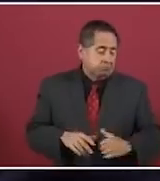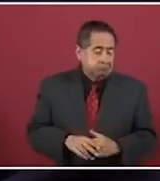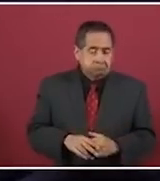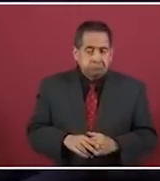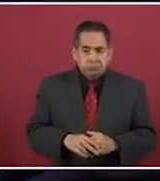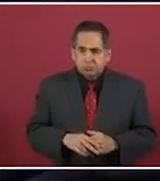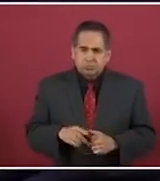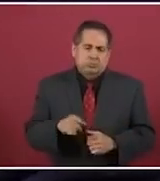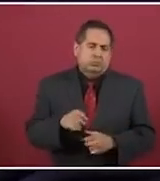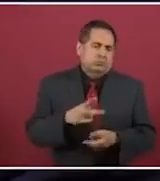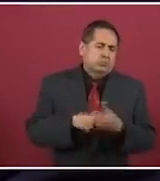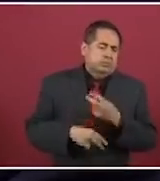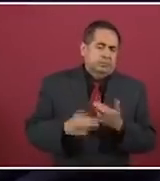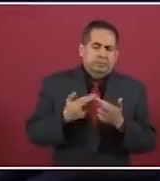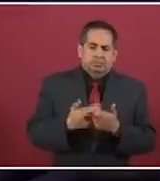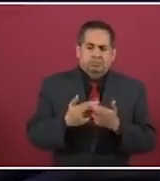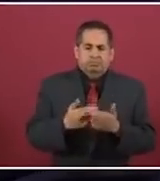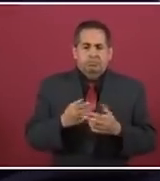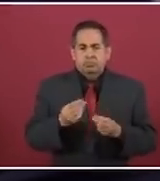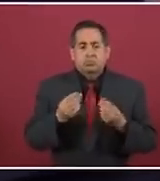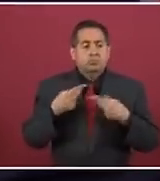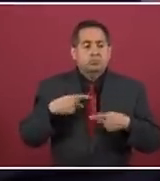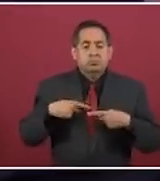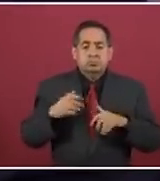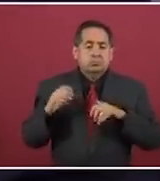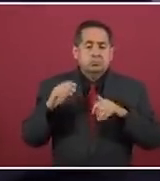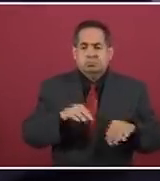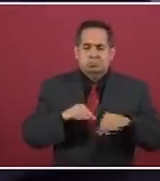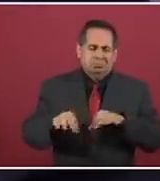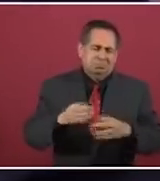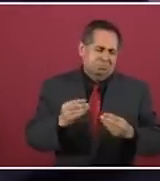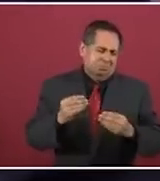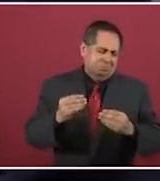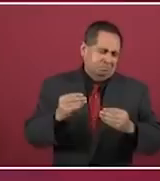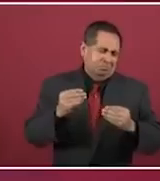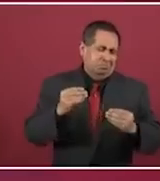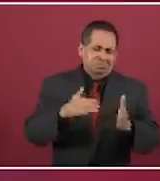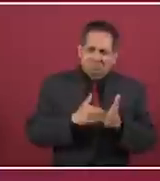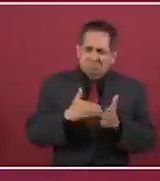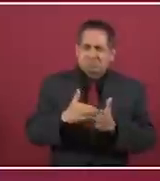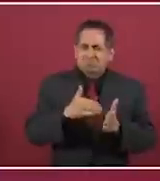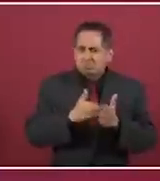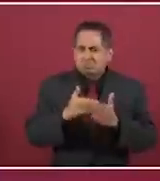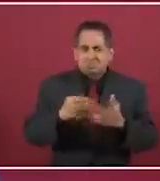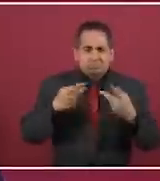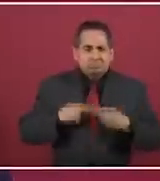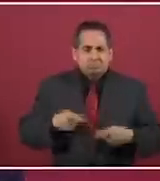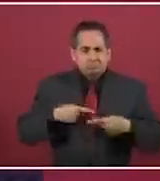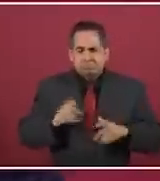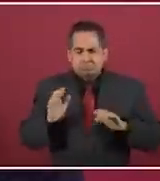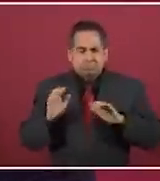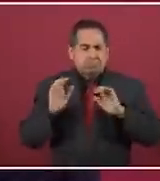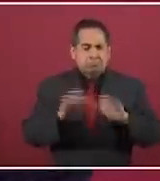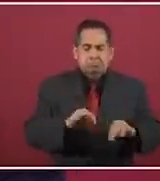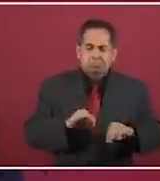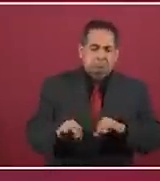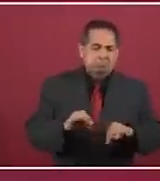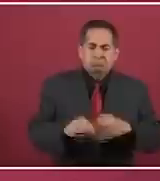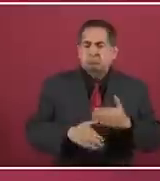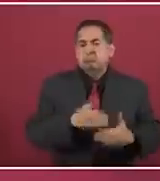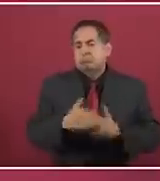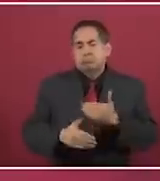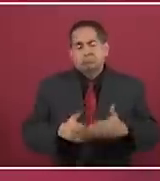le ha dado empleo a miles de